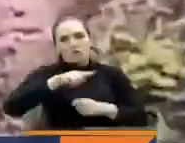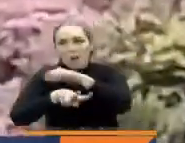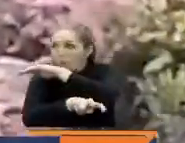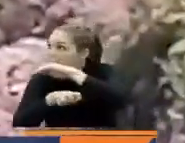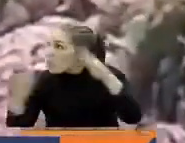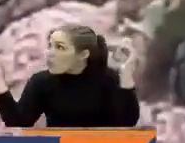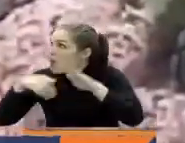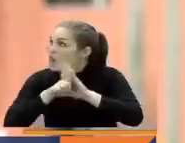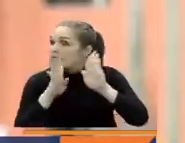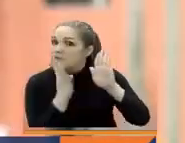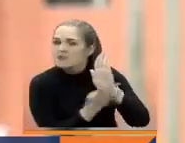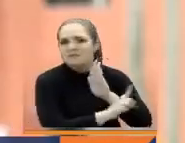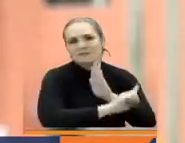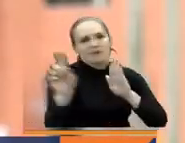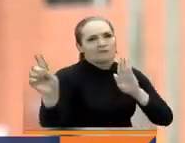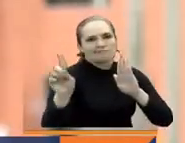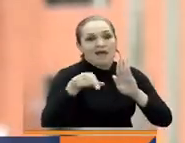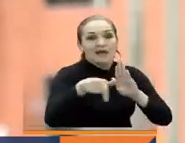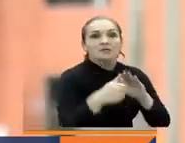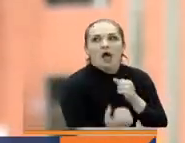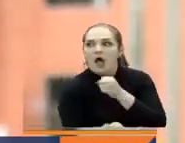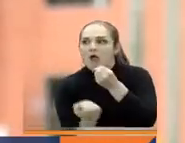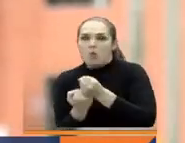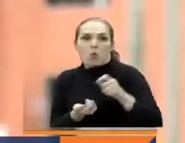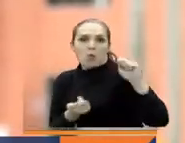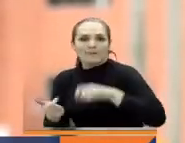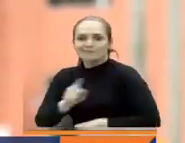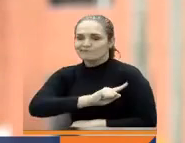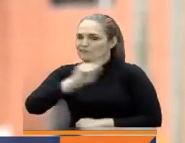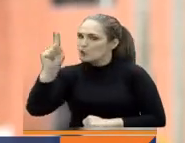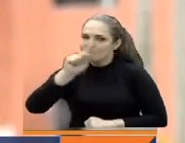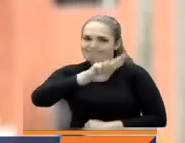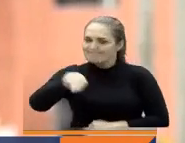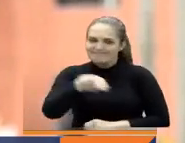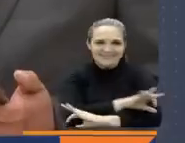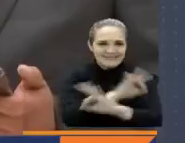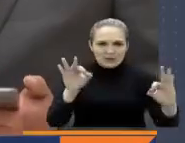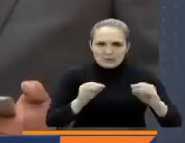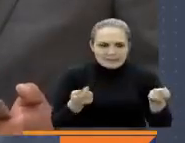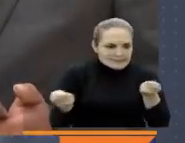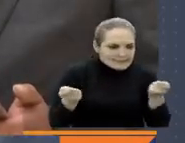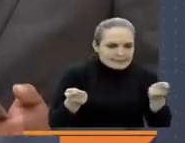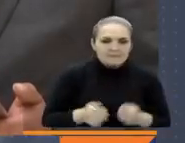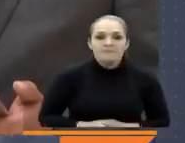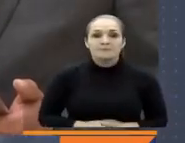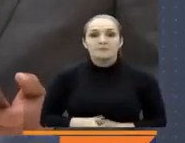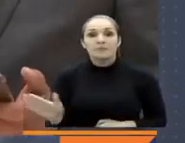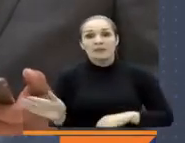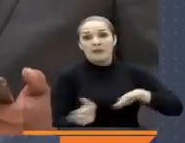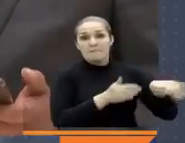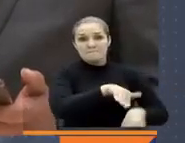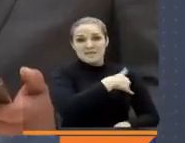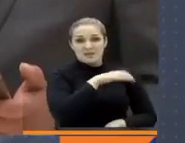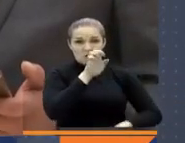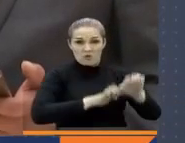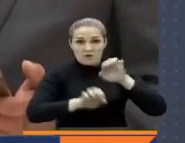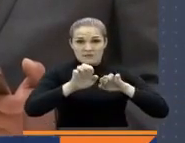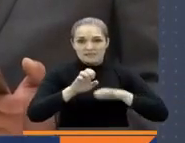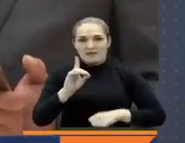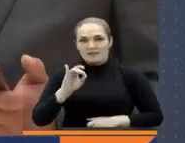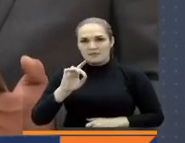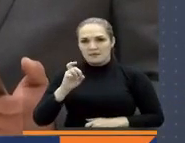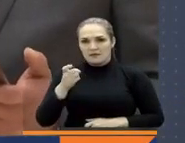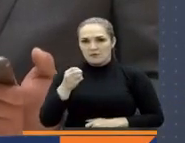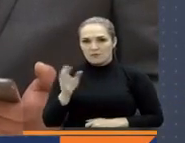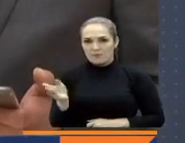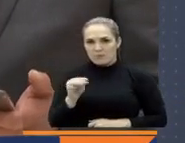del terrorismo. Por otra parte, también el ministro de la Defensa, Diego Molano, hizo referencia a